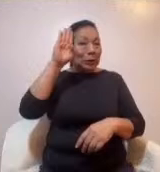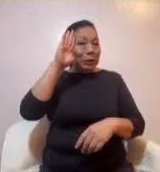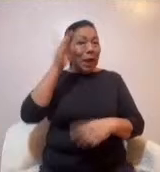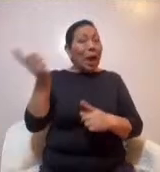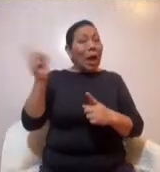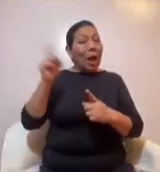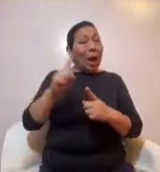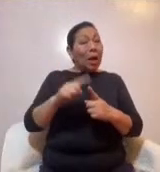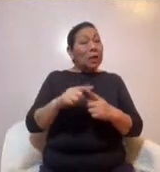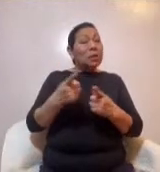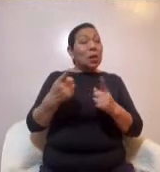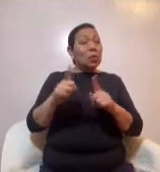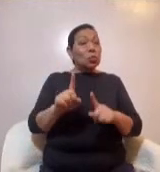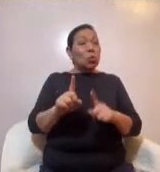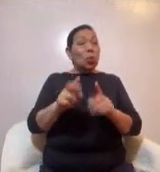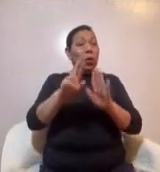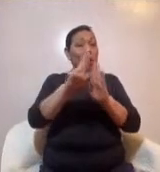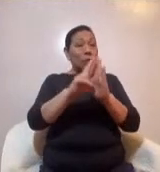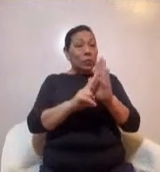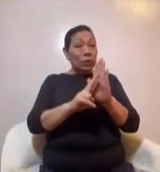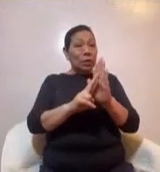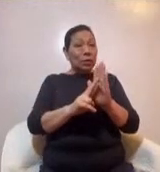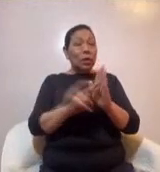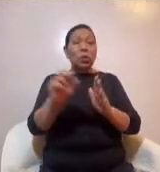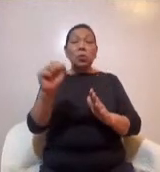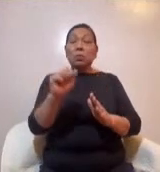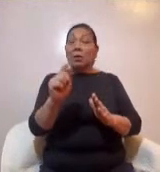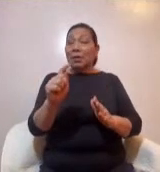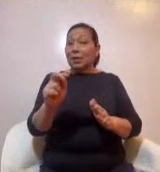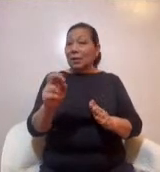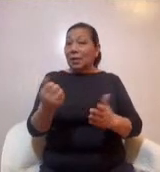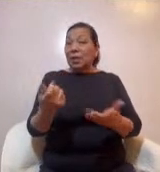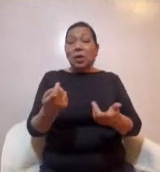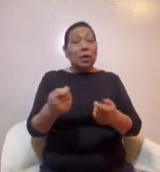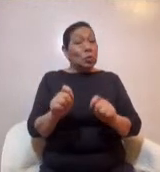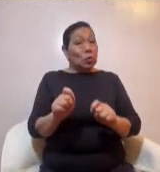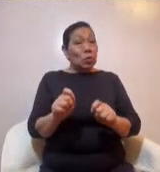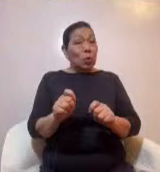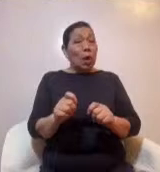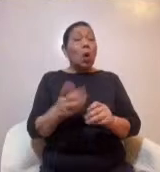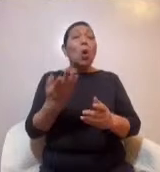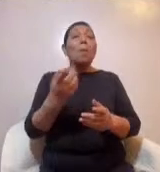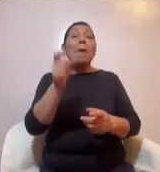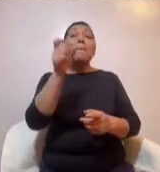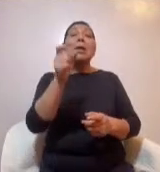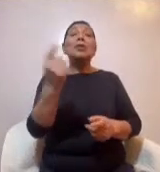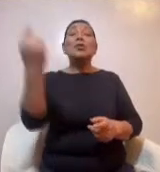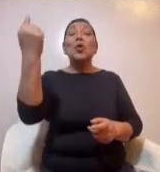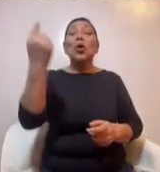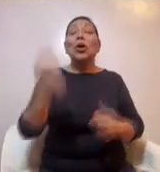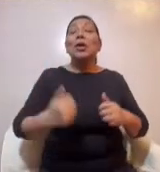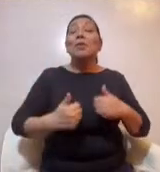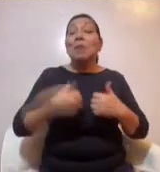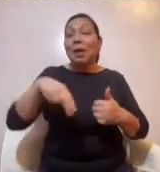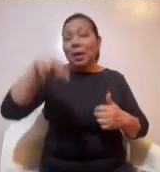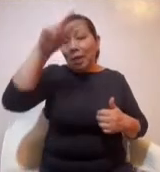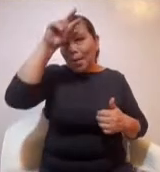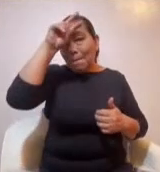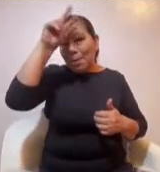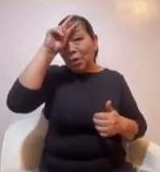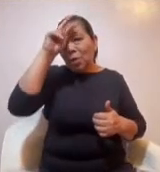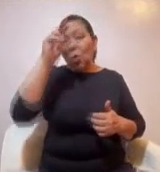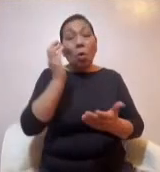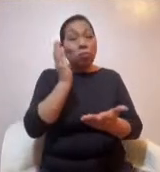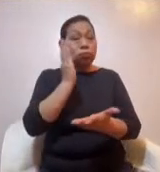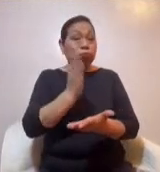por la policía hasta la emisión de la resolución de superintendencia que canceló su calidad migratoria de residente en